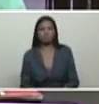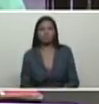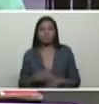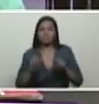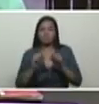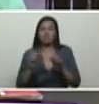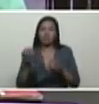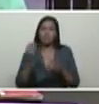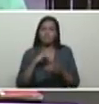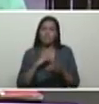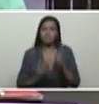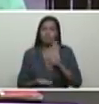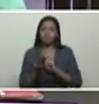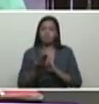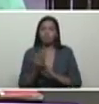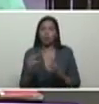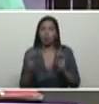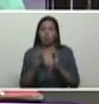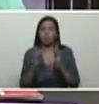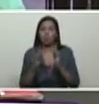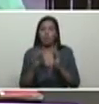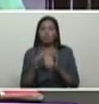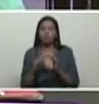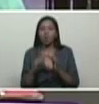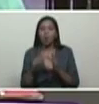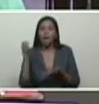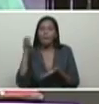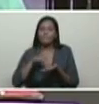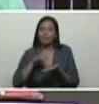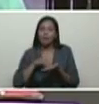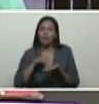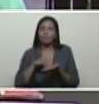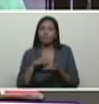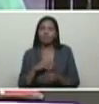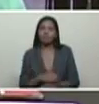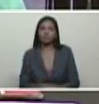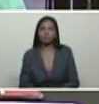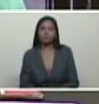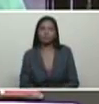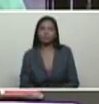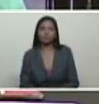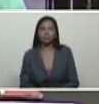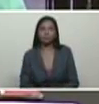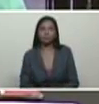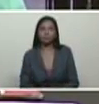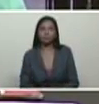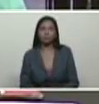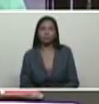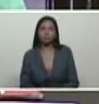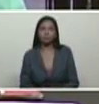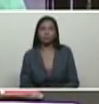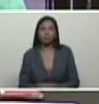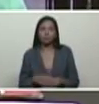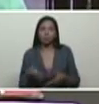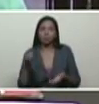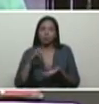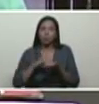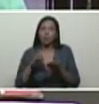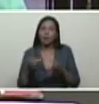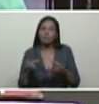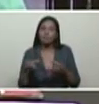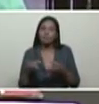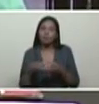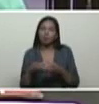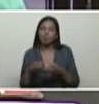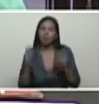avanzando en el trabajo. Vamos a dar este pase en Barlovento, parroquia Mamporal, municipio Burós, estado Miranda, para